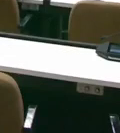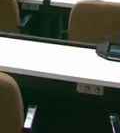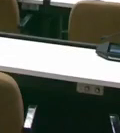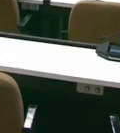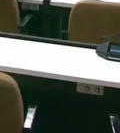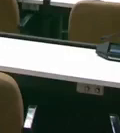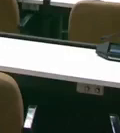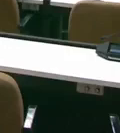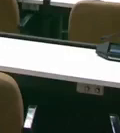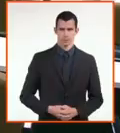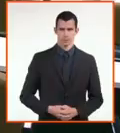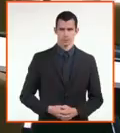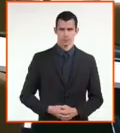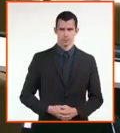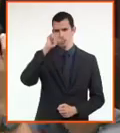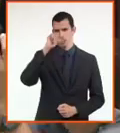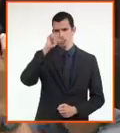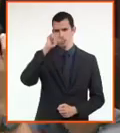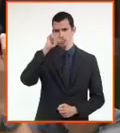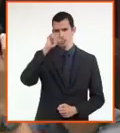Daniel Alejandro Medina